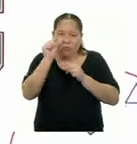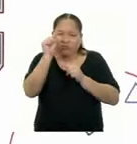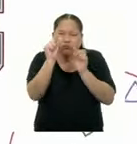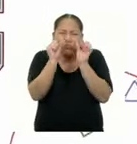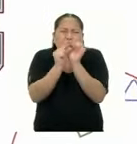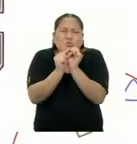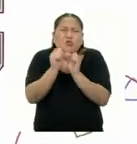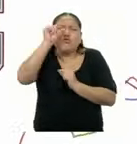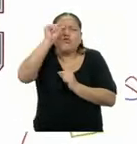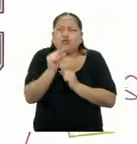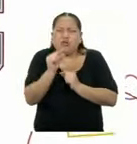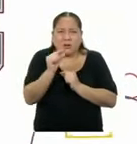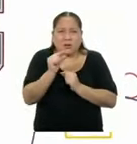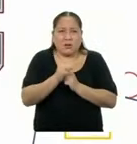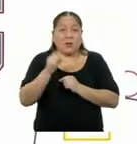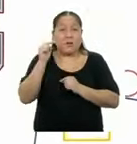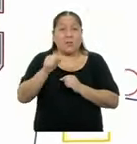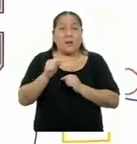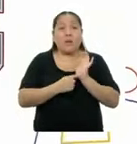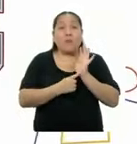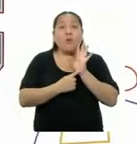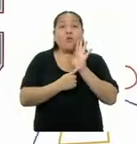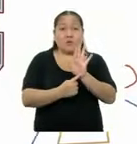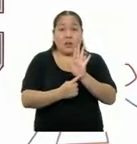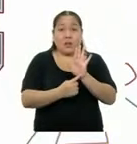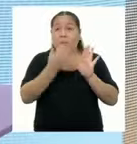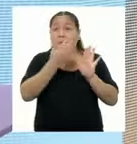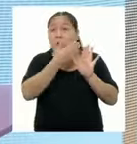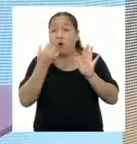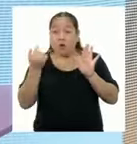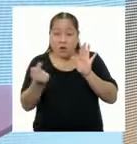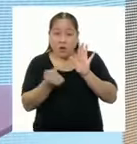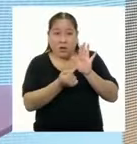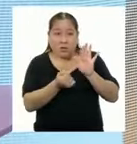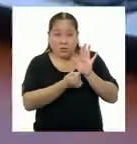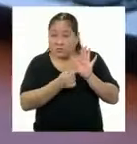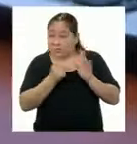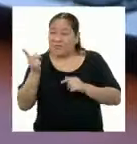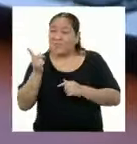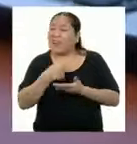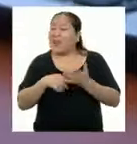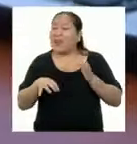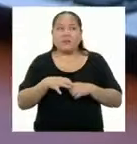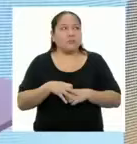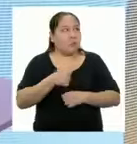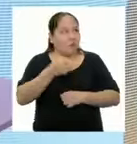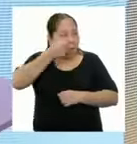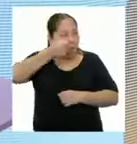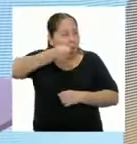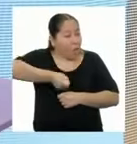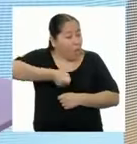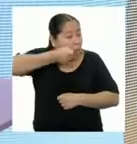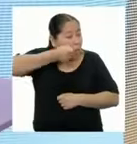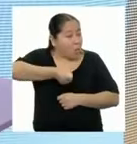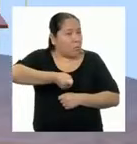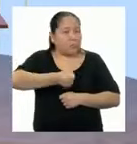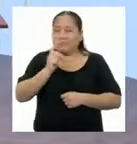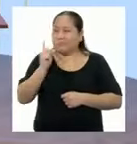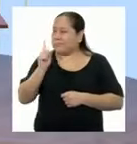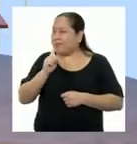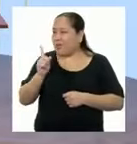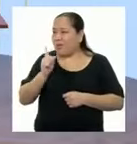microscópica. Y para poder mostrarme mejor la situación, ¿sabes qué hizo? ¿Te trajo una lupa?